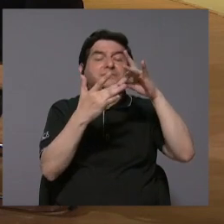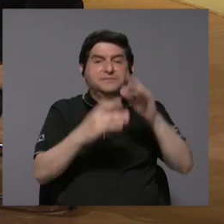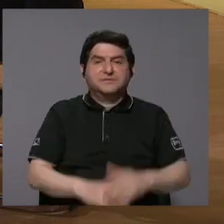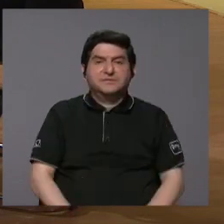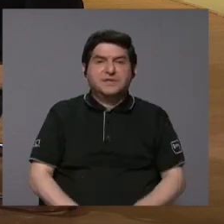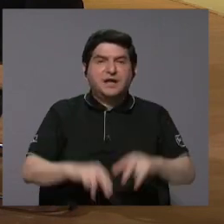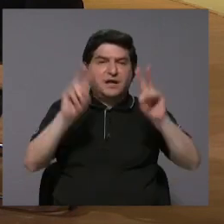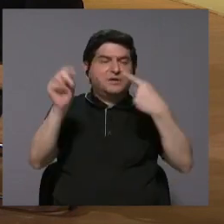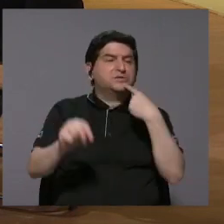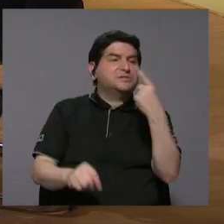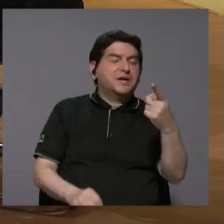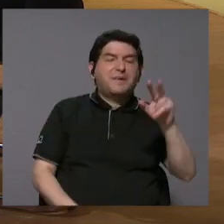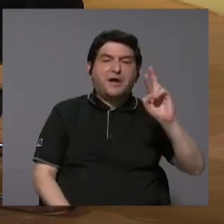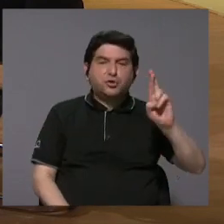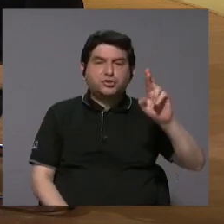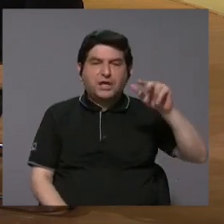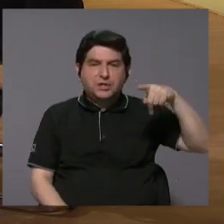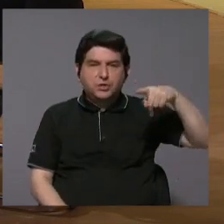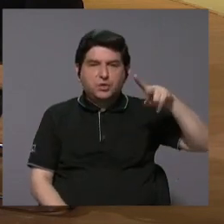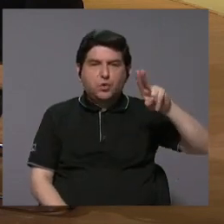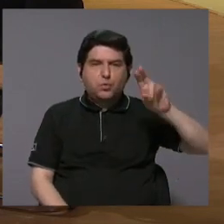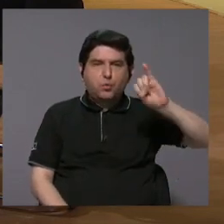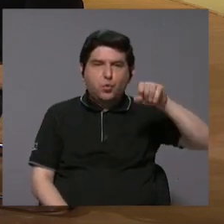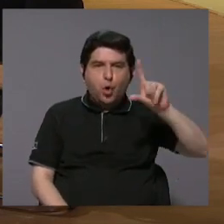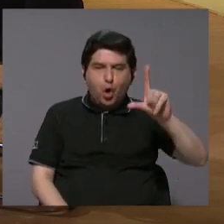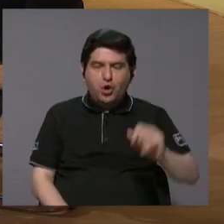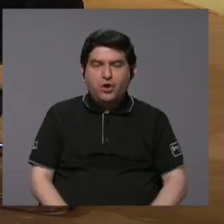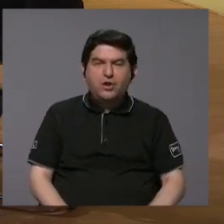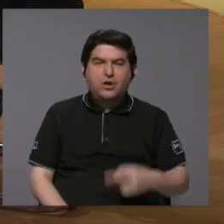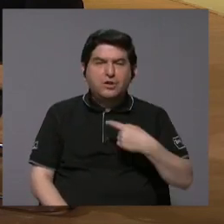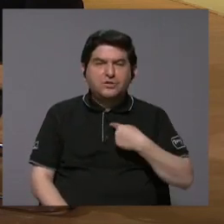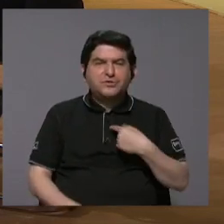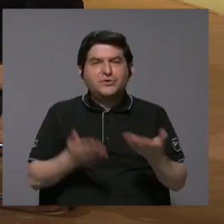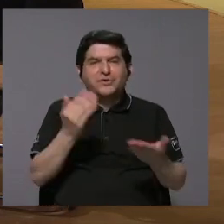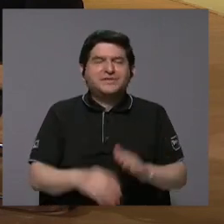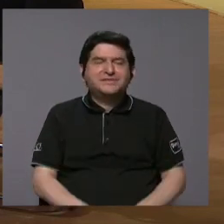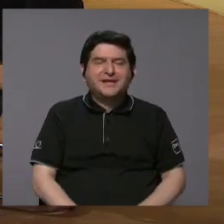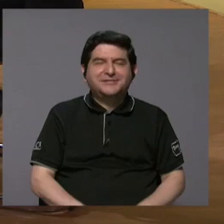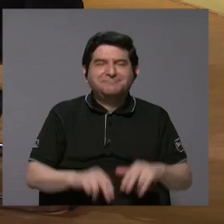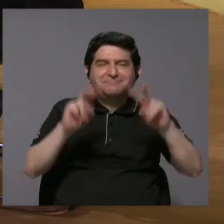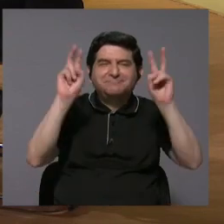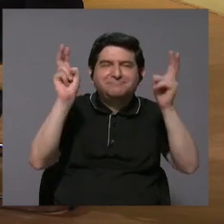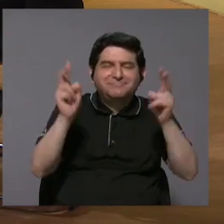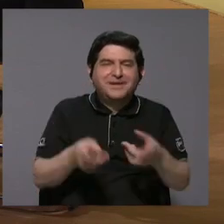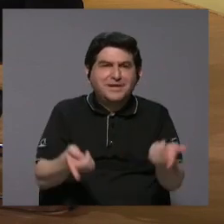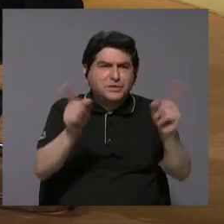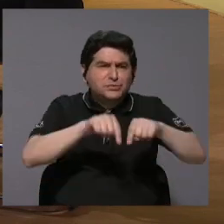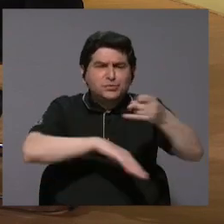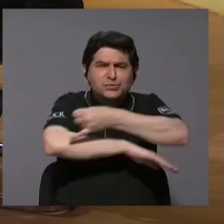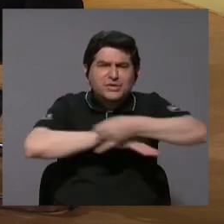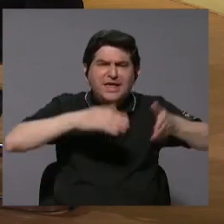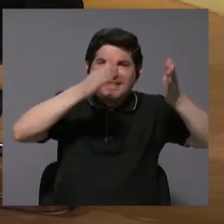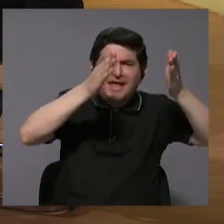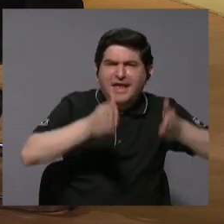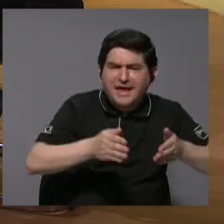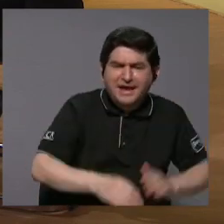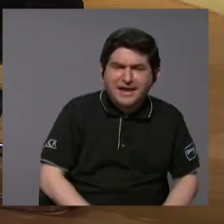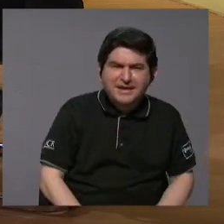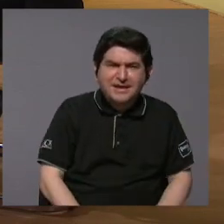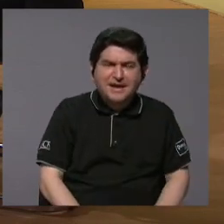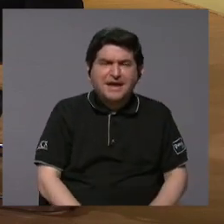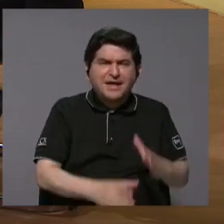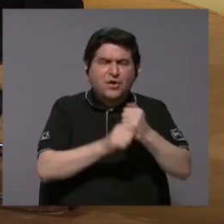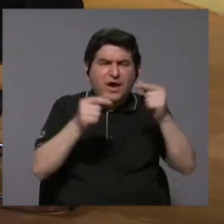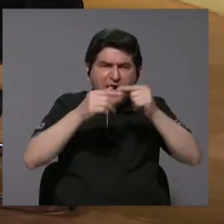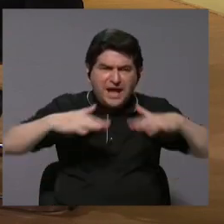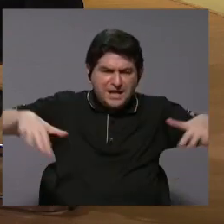los temas que mencionaba don Rosendo, yo tal vez caricaturizaría diciendo qué es lo que sucede cuando un ingeniero se pone a hacer geografía